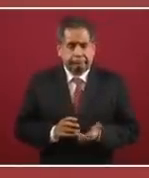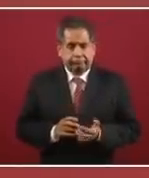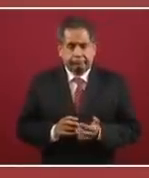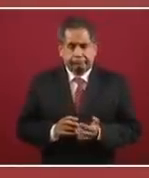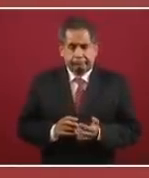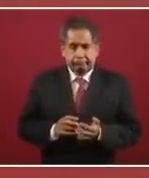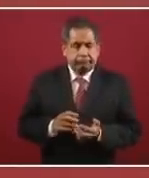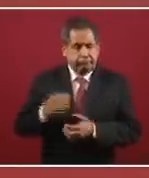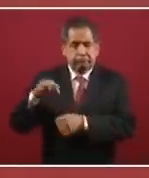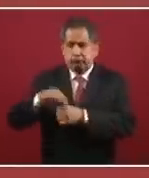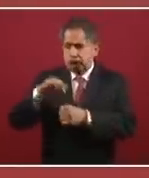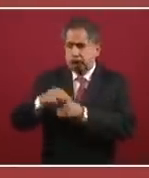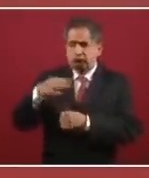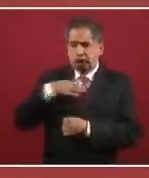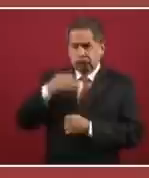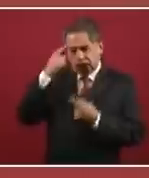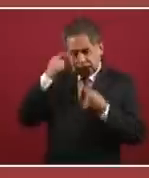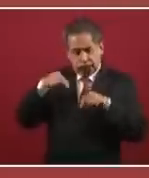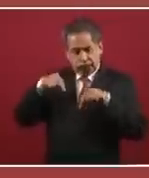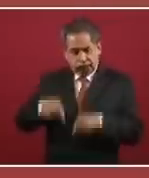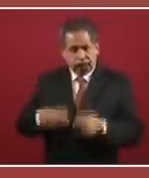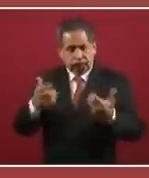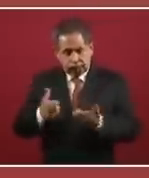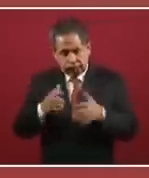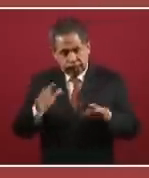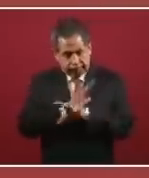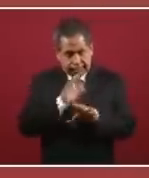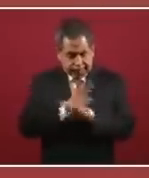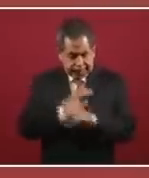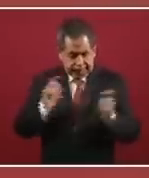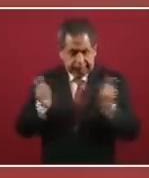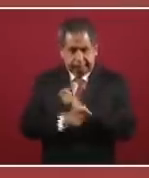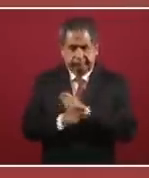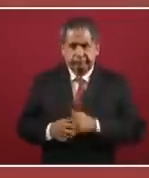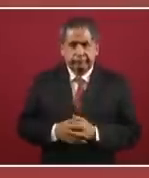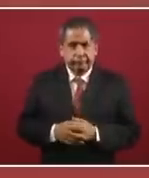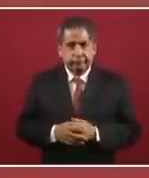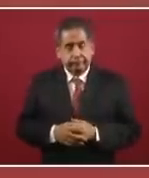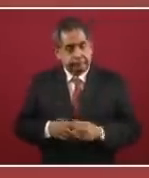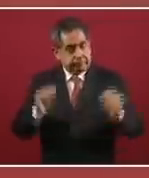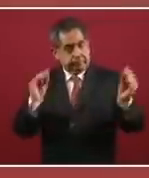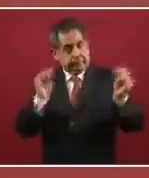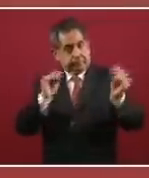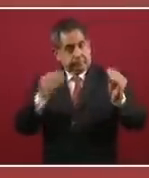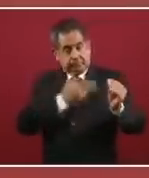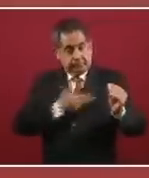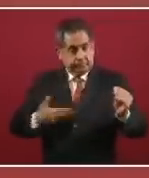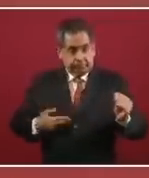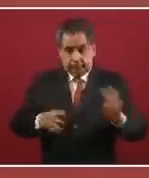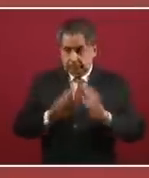por que se llevaran a cabo los cambios. En los debates,